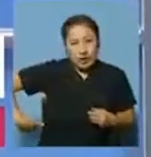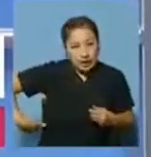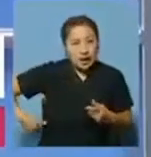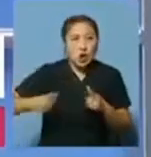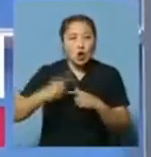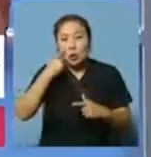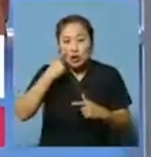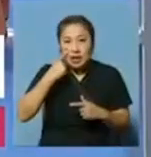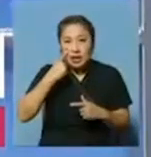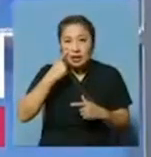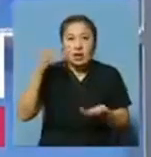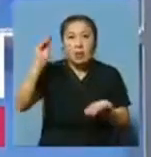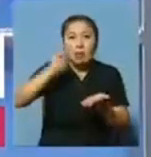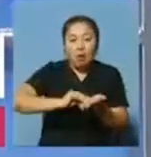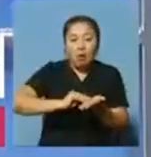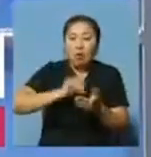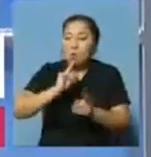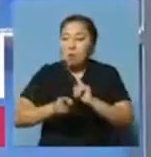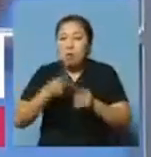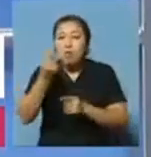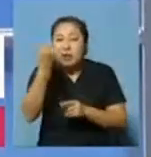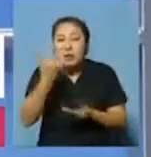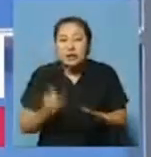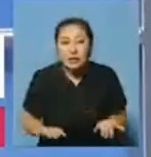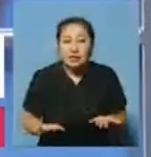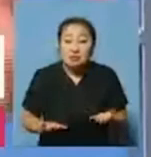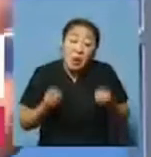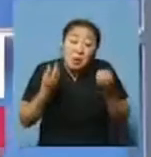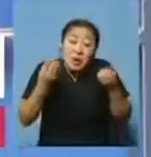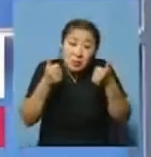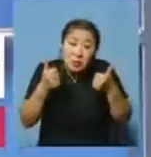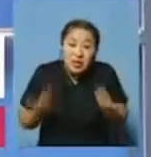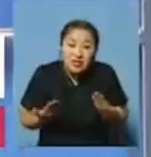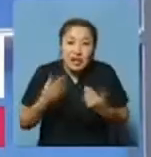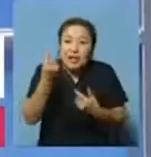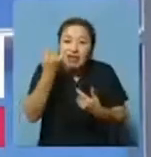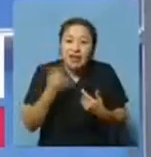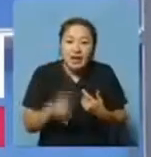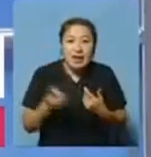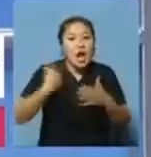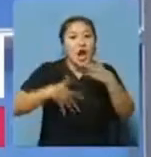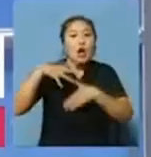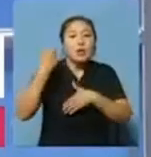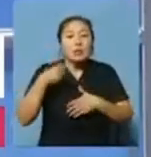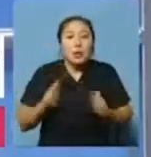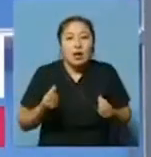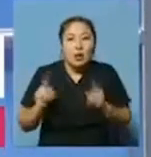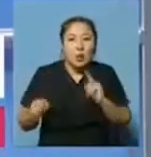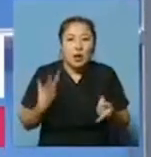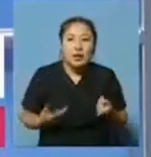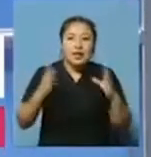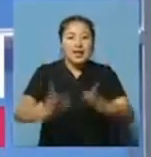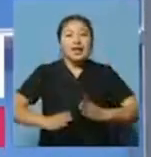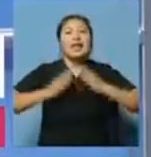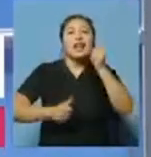intendente maneje un poco más o un poco menos de plata en buenahora que tengamos más recursos lo importante es garantizar